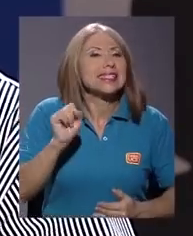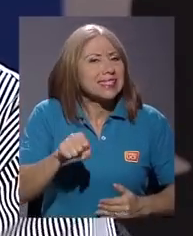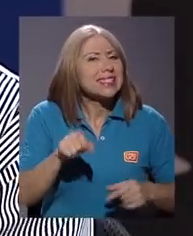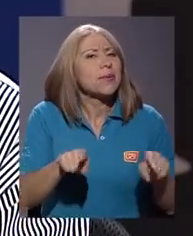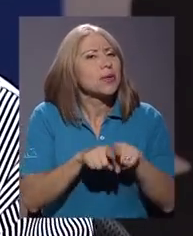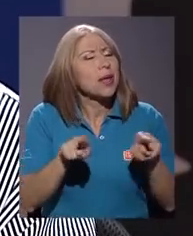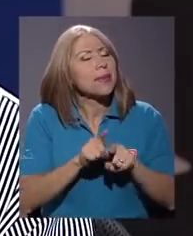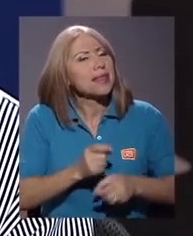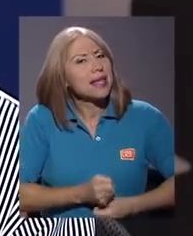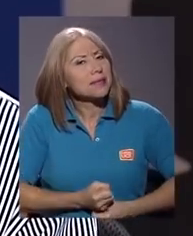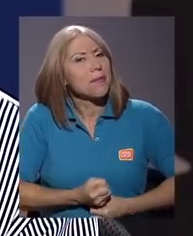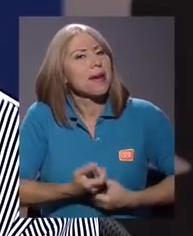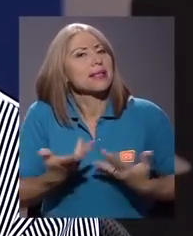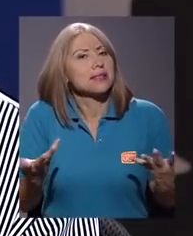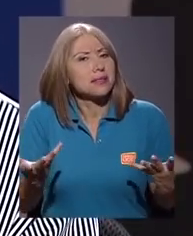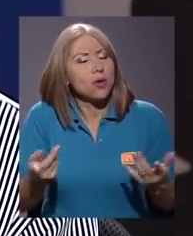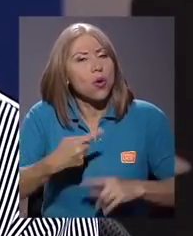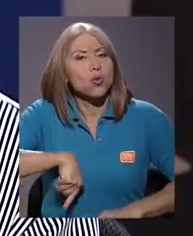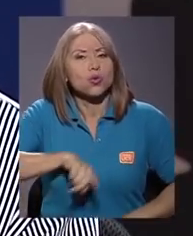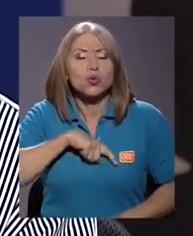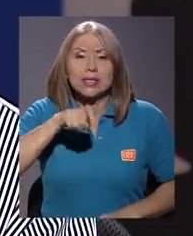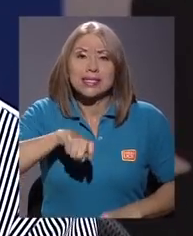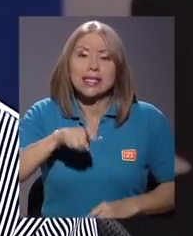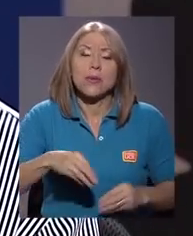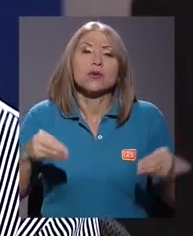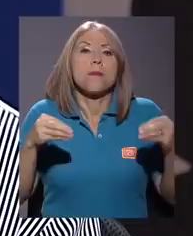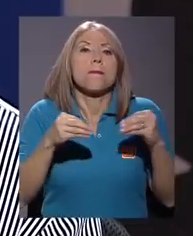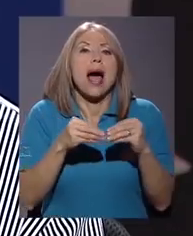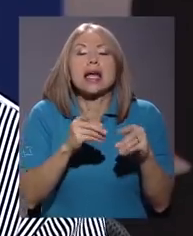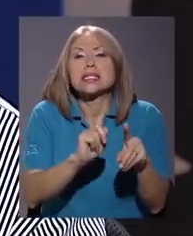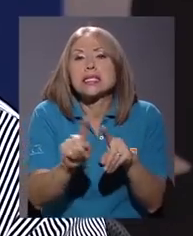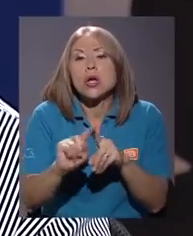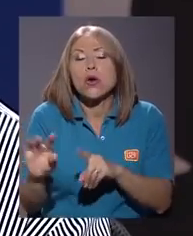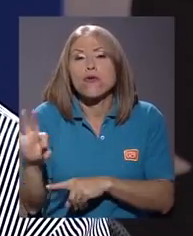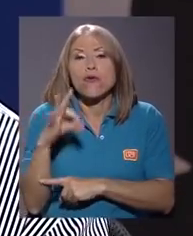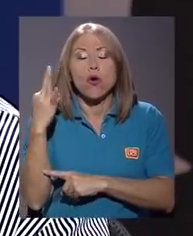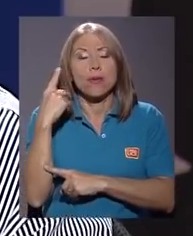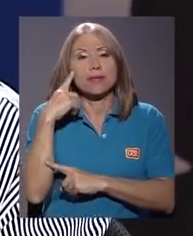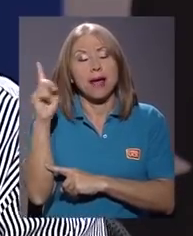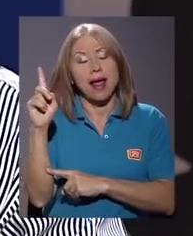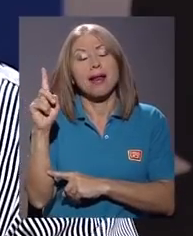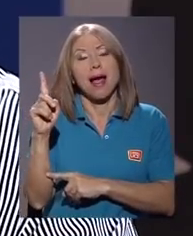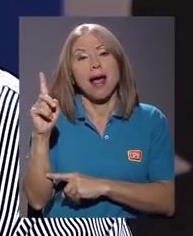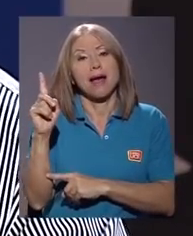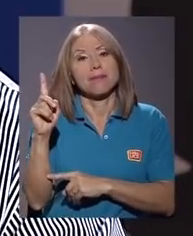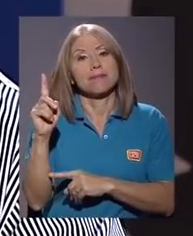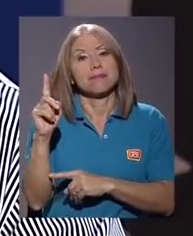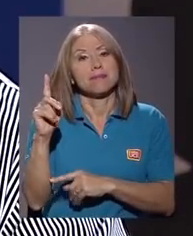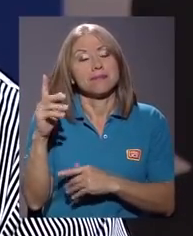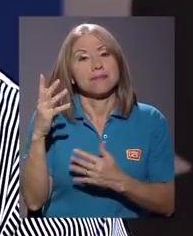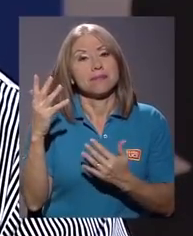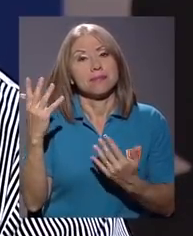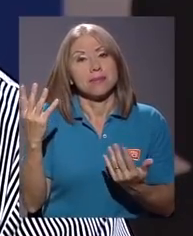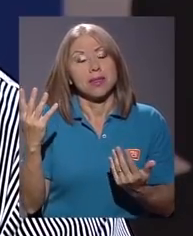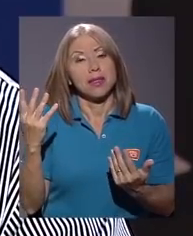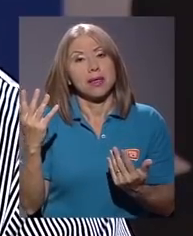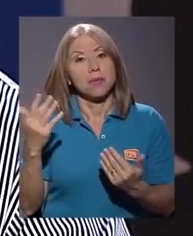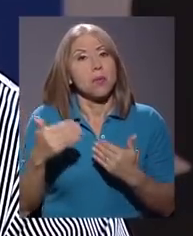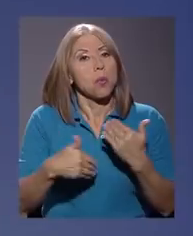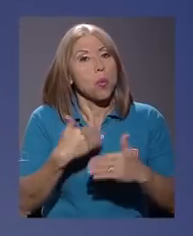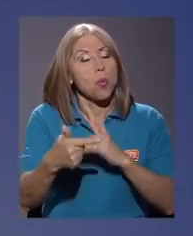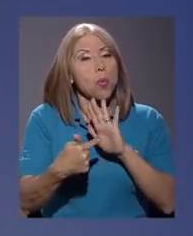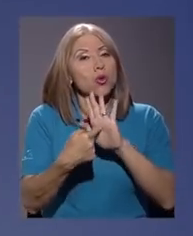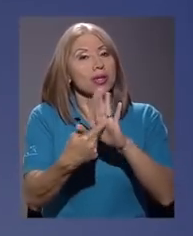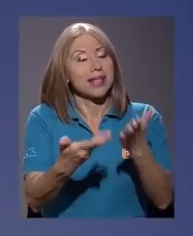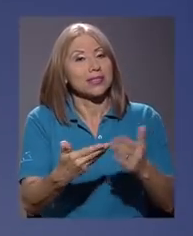necesitamos necesitamos más plataformas buenísimo para para poder eh Muy